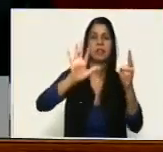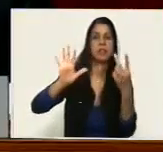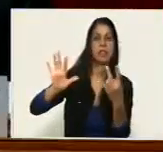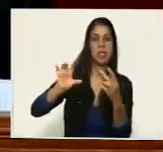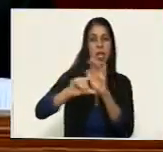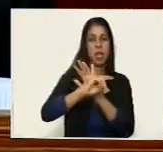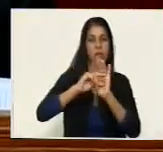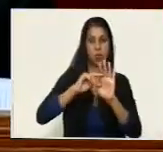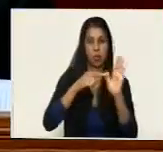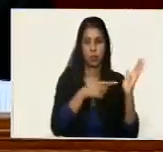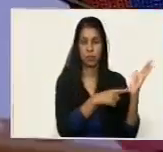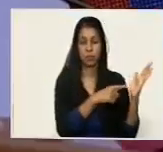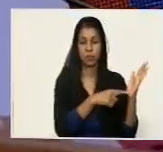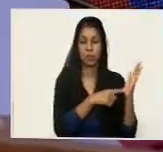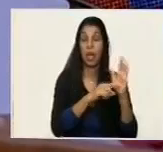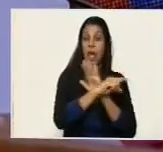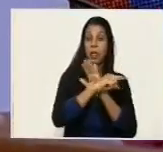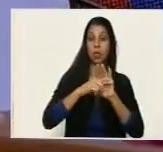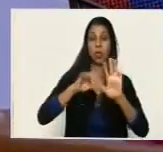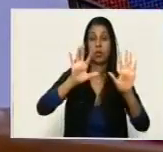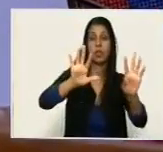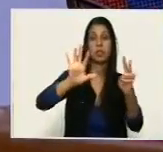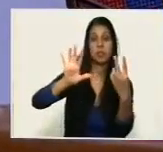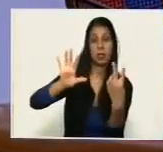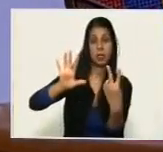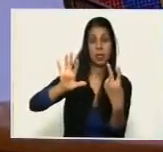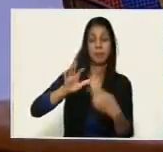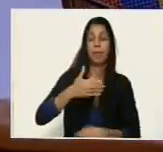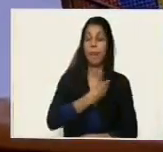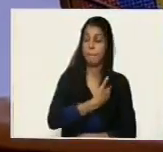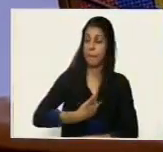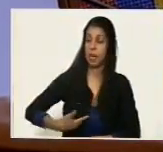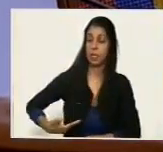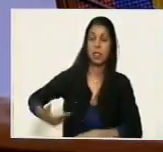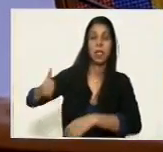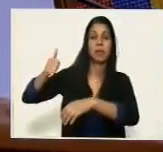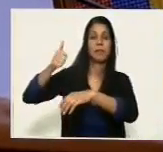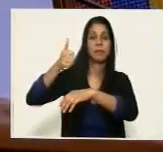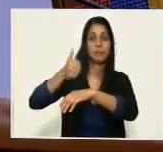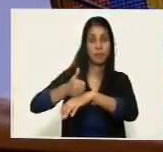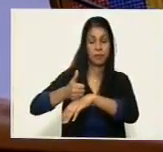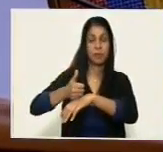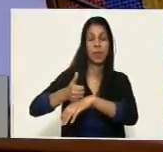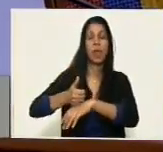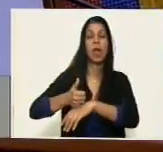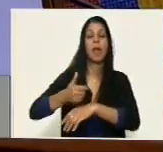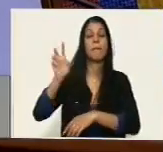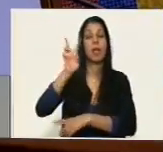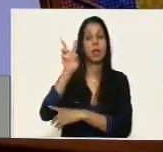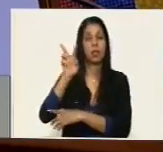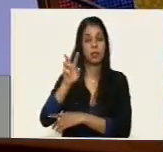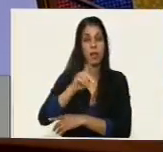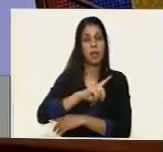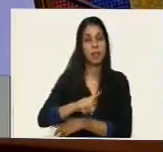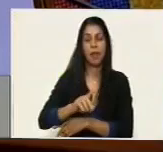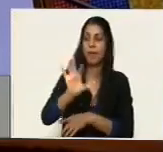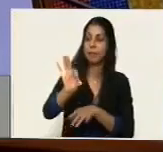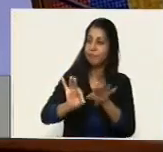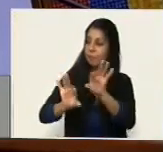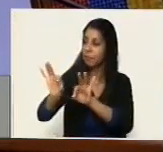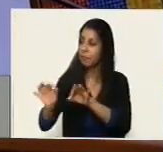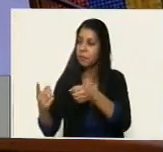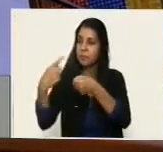17. Artículo 17. El presidente o presidenta de la República deberá conformar el Comité de Evaluación